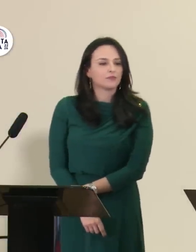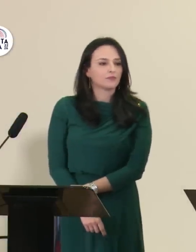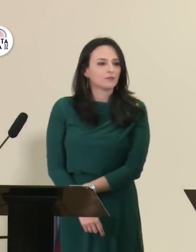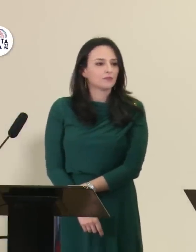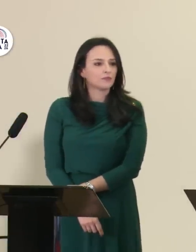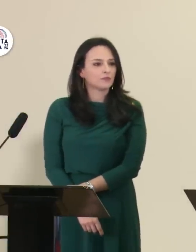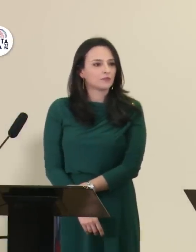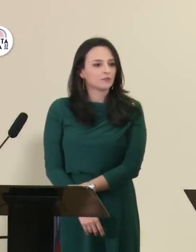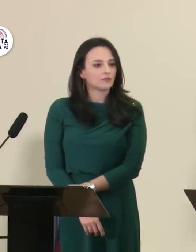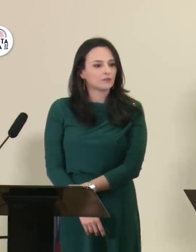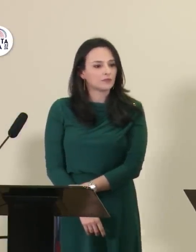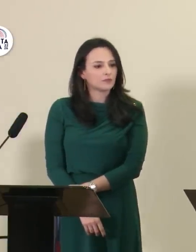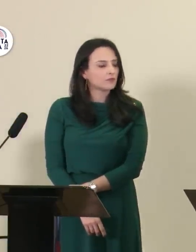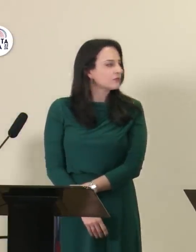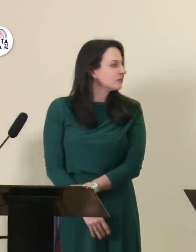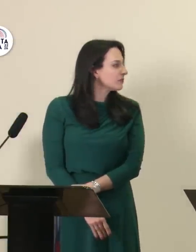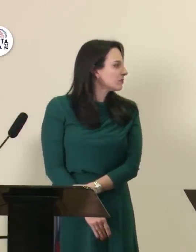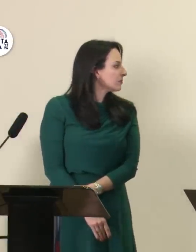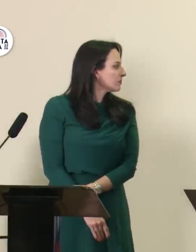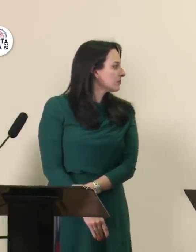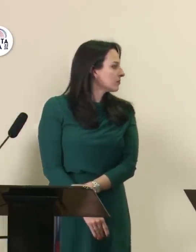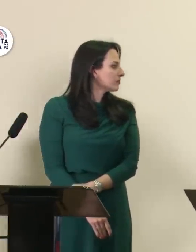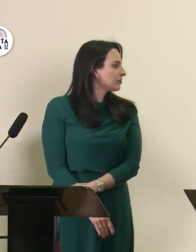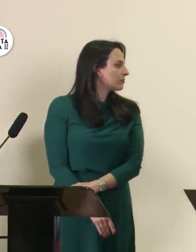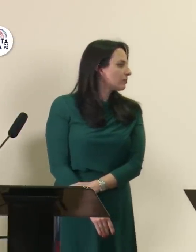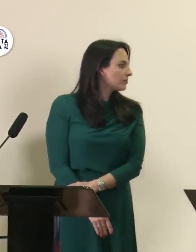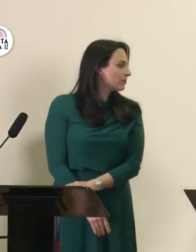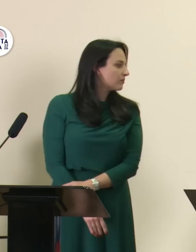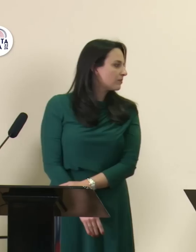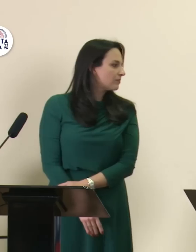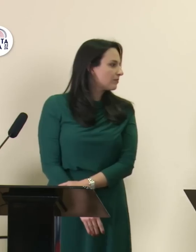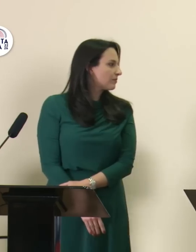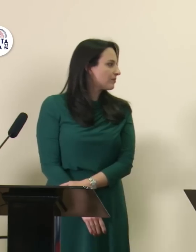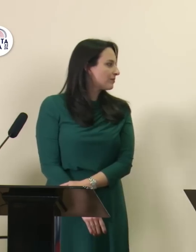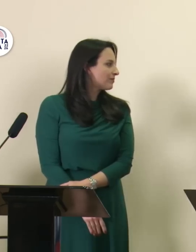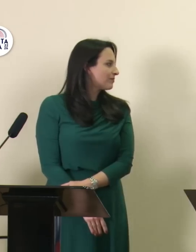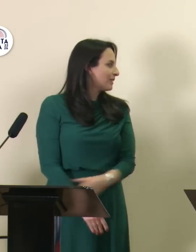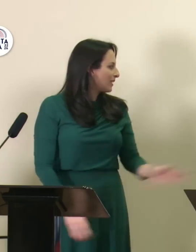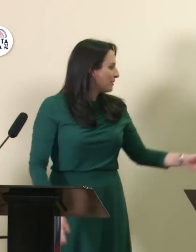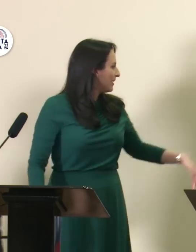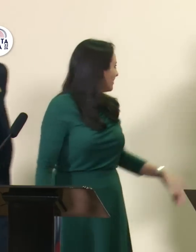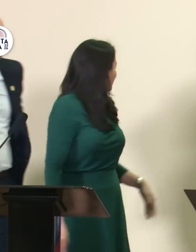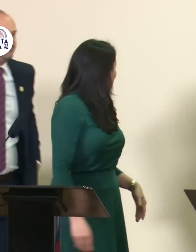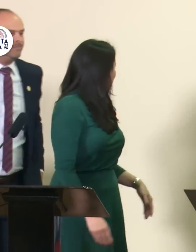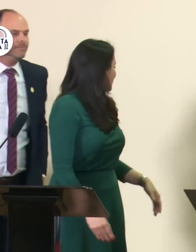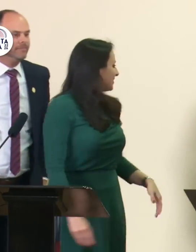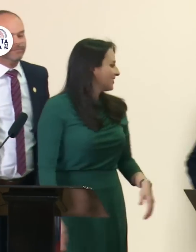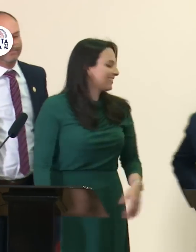Zamora Rojas, y al ministro interino de Justicia y Paz, Exlain Sánchez Torres.